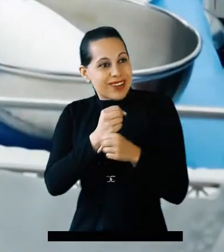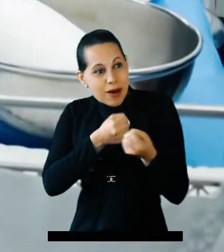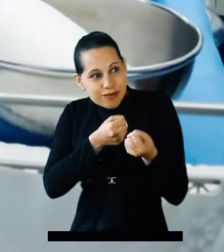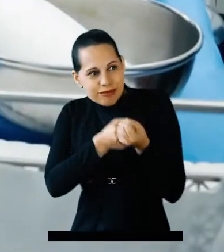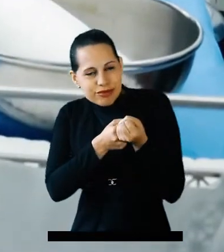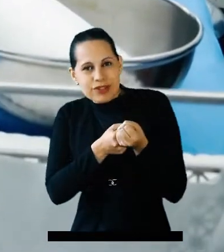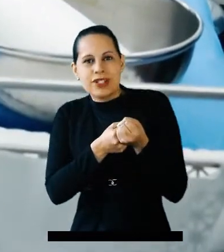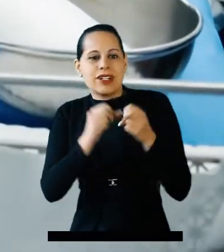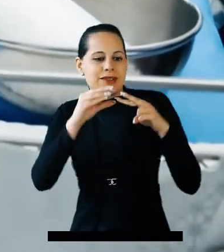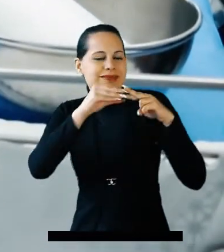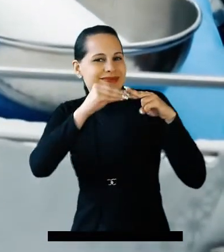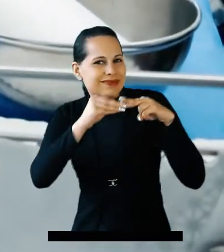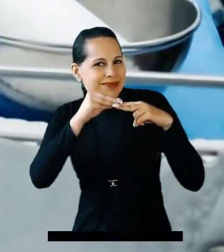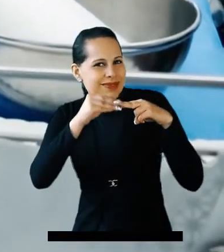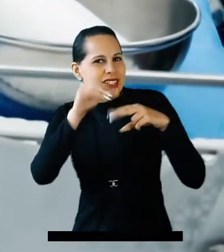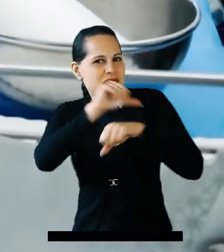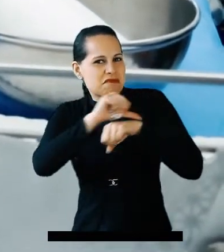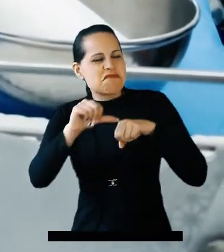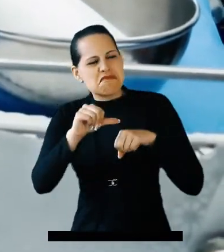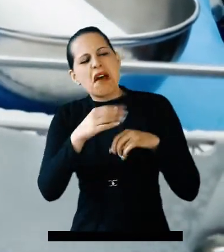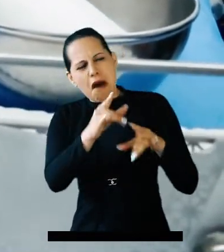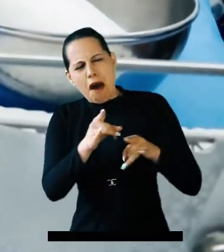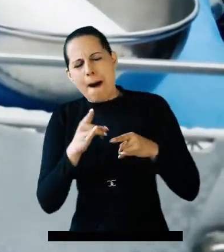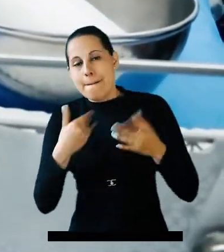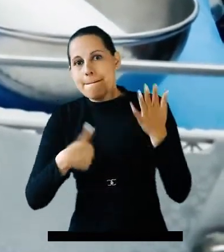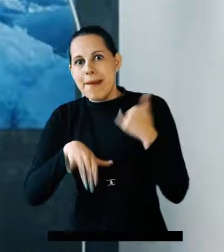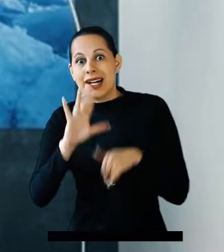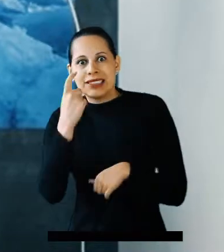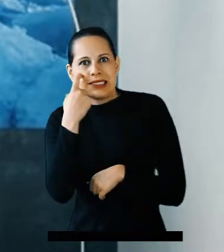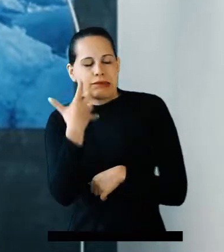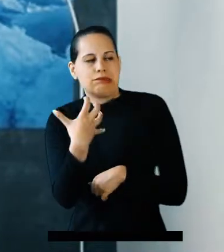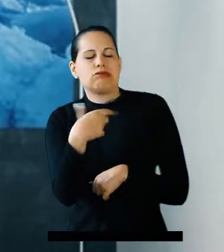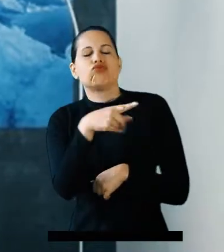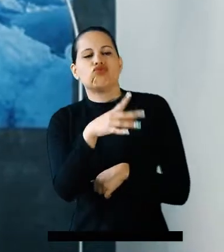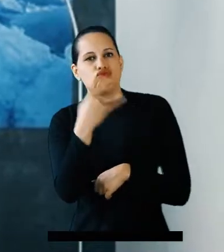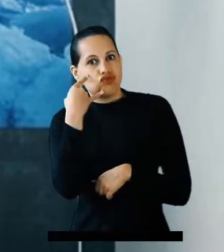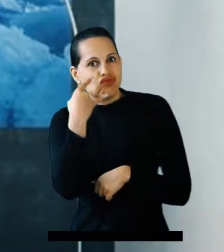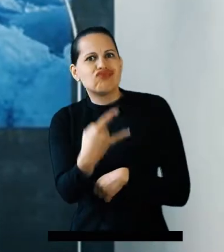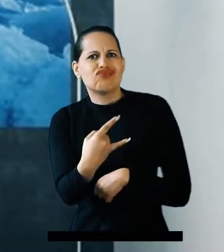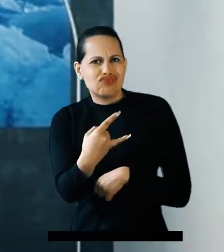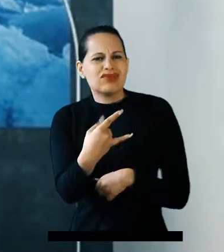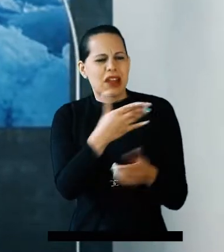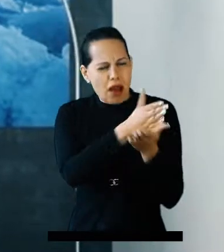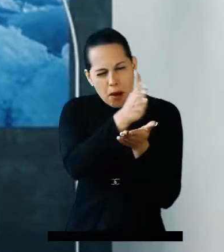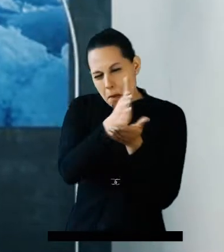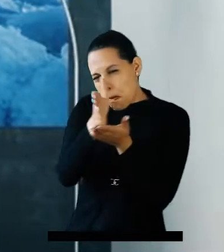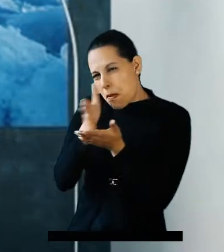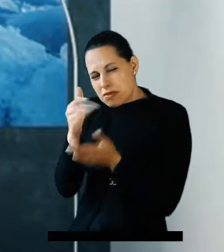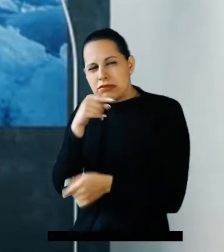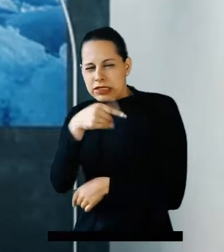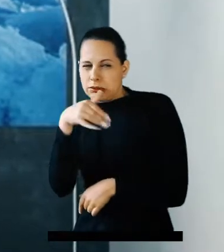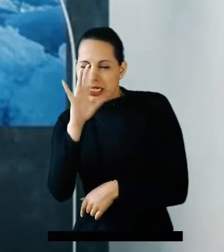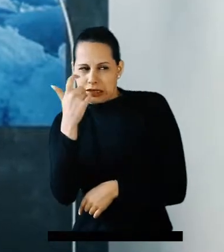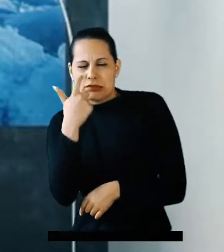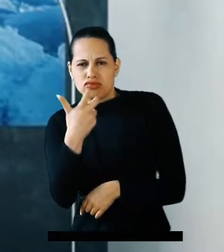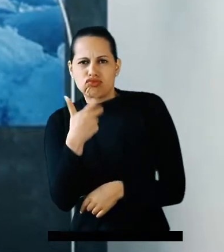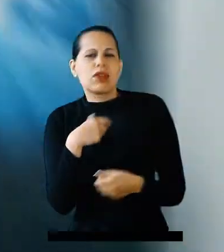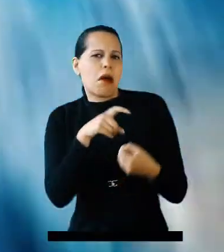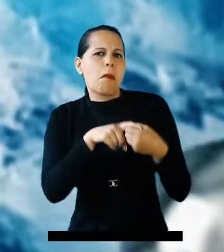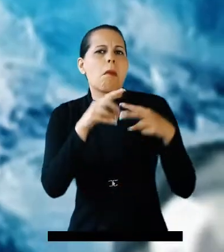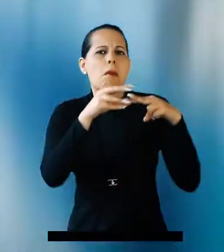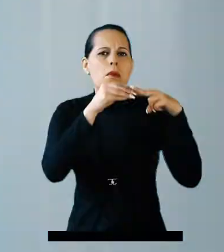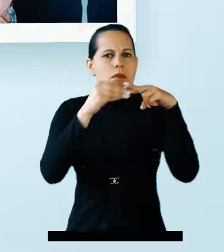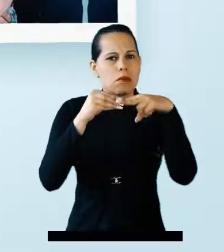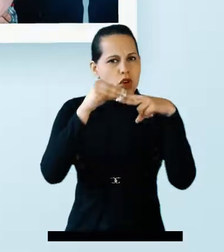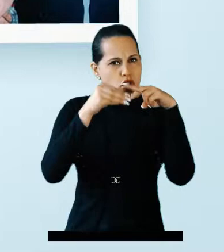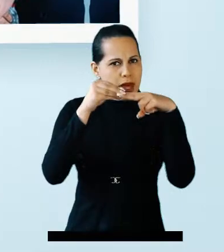ayudante quirúrgico. Y pues allí vi que eso era la rama que más me interesaba de la medicina y por eso decidí presentarme a